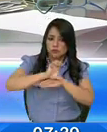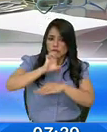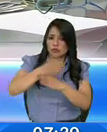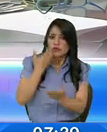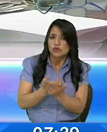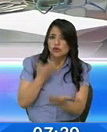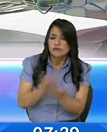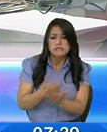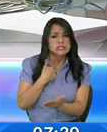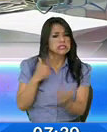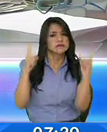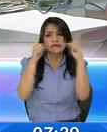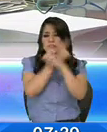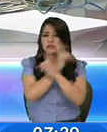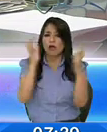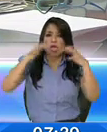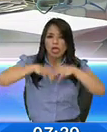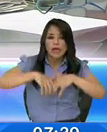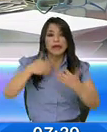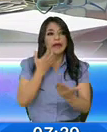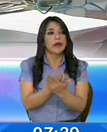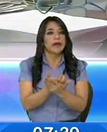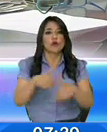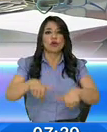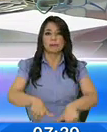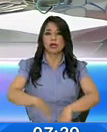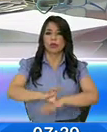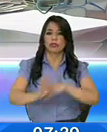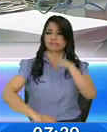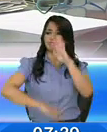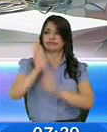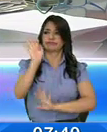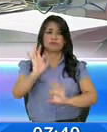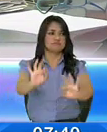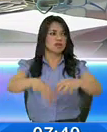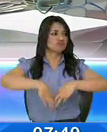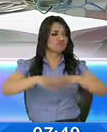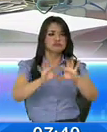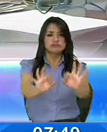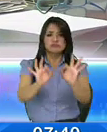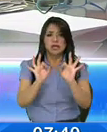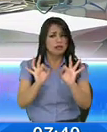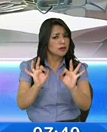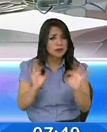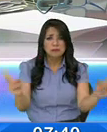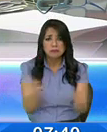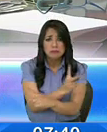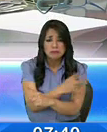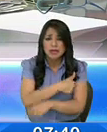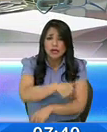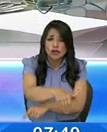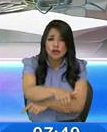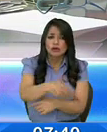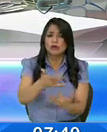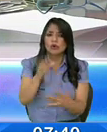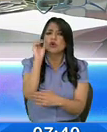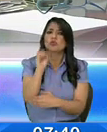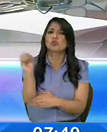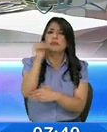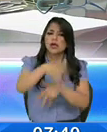sobre el país no es que está viviendo una bonanza económica peor todavía con lo que sucedió en los primeros días de